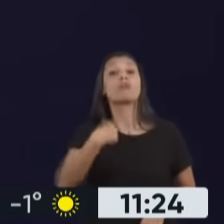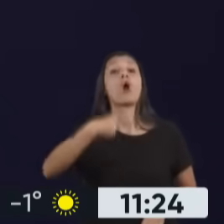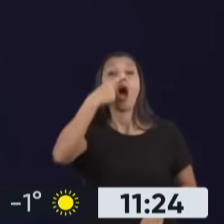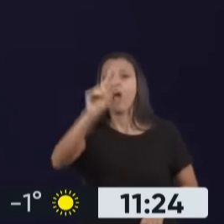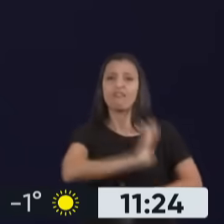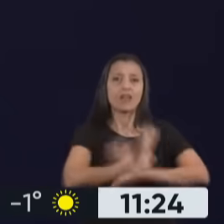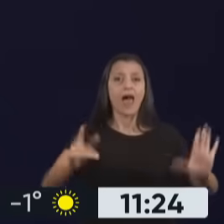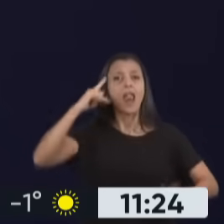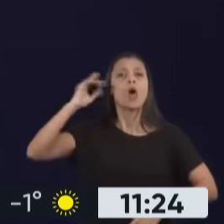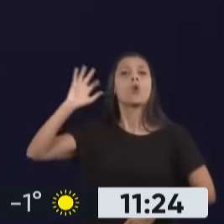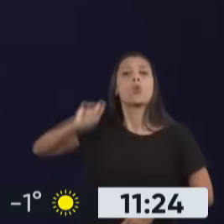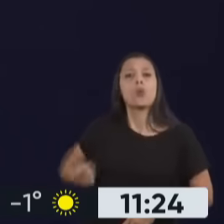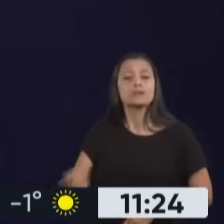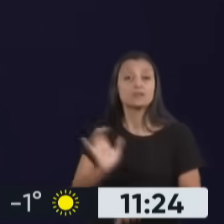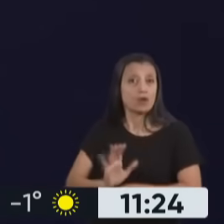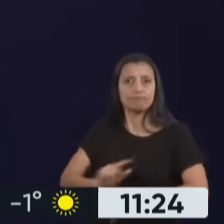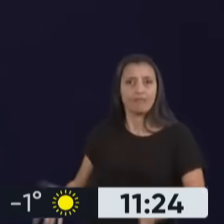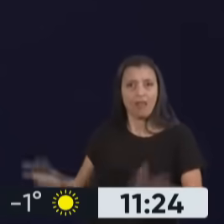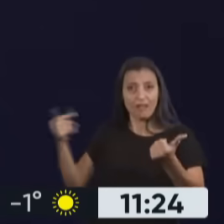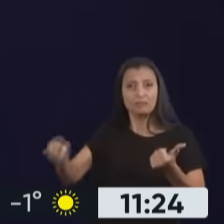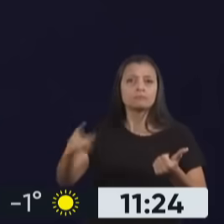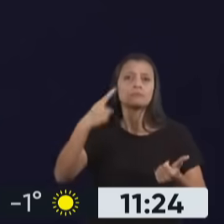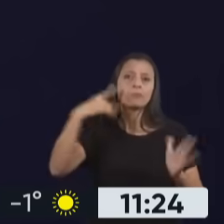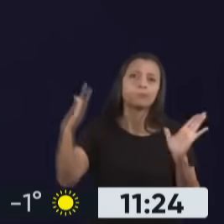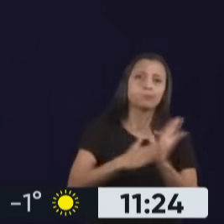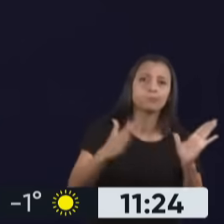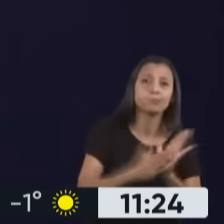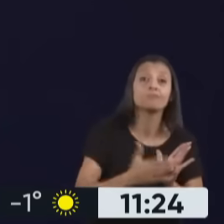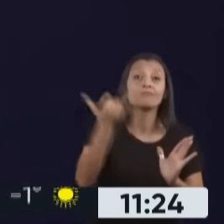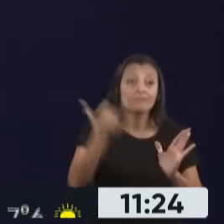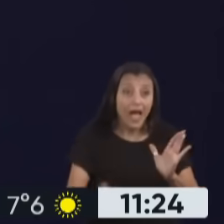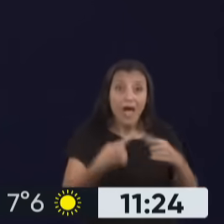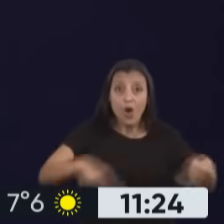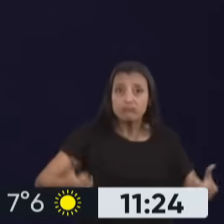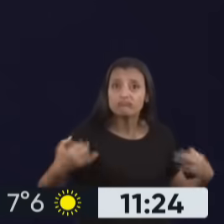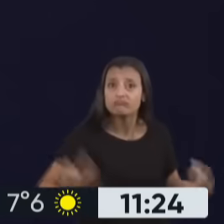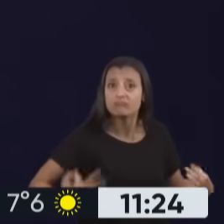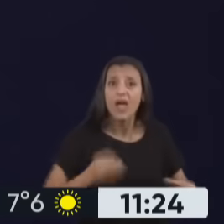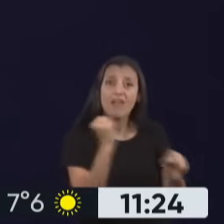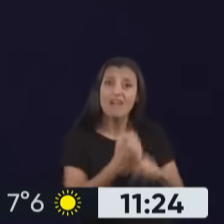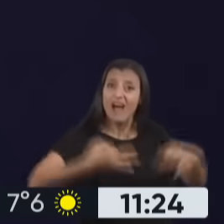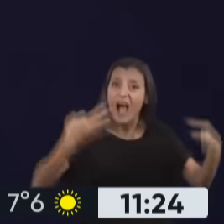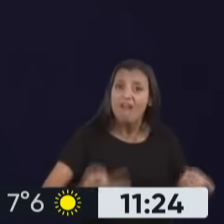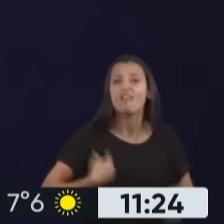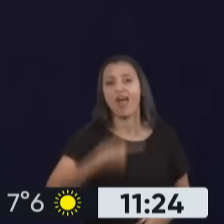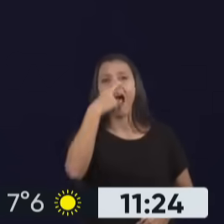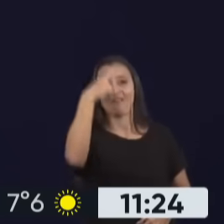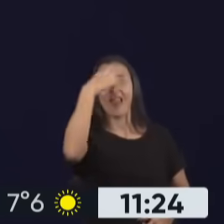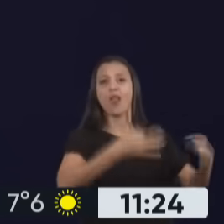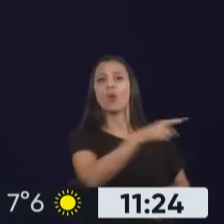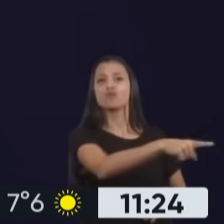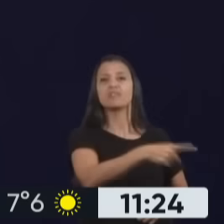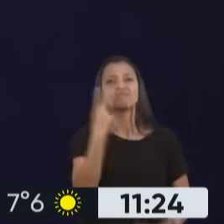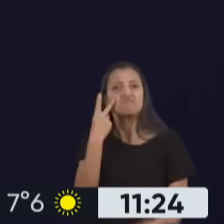supervisión judicial directa. Una señal clara que cuando se hacen las cosas bien, la justicia finalmente lo reconoce. Esta